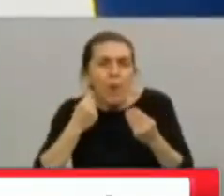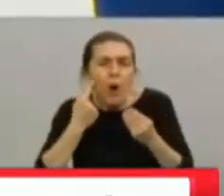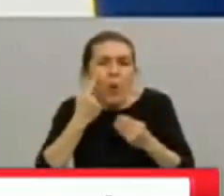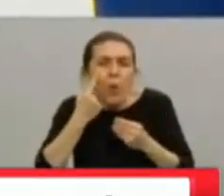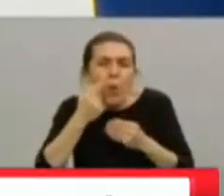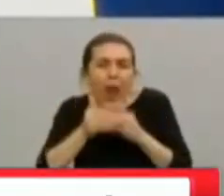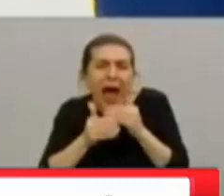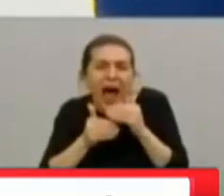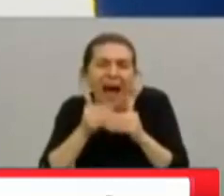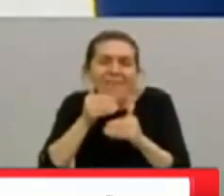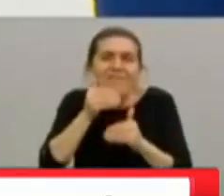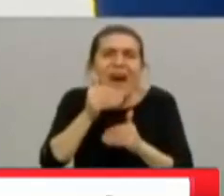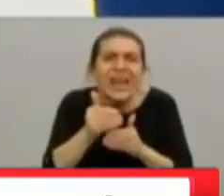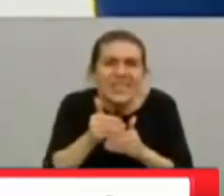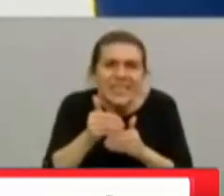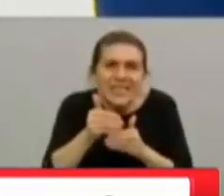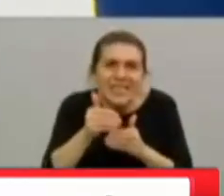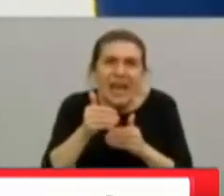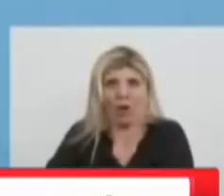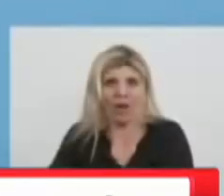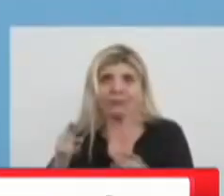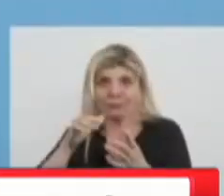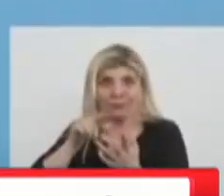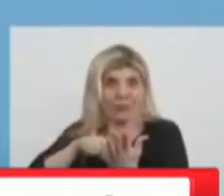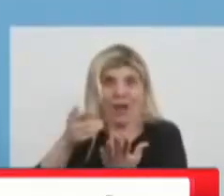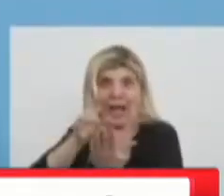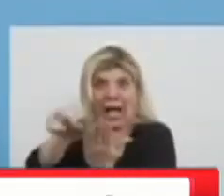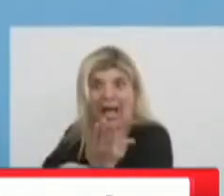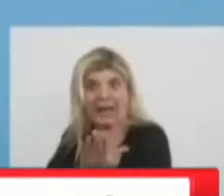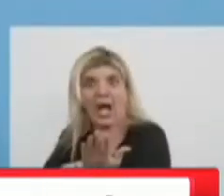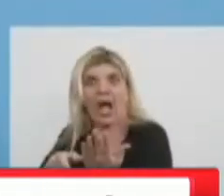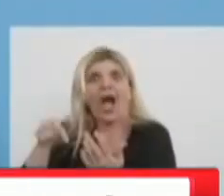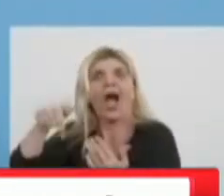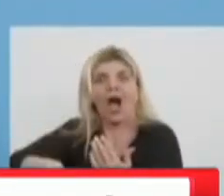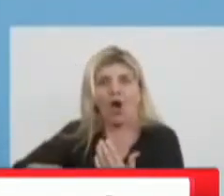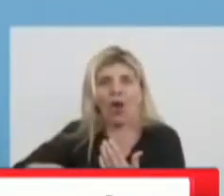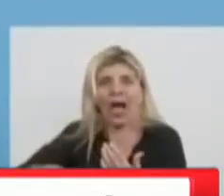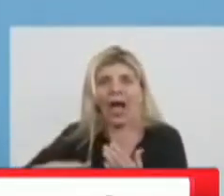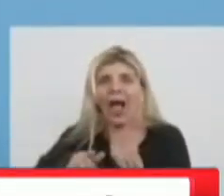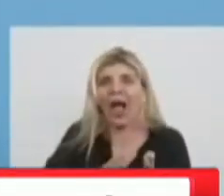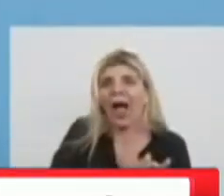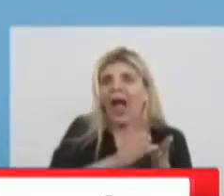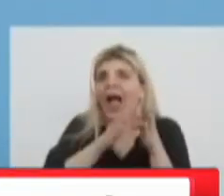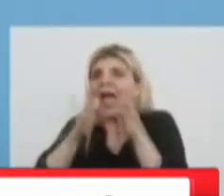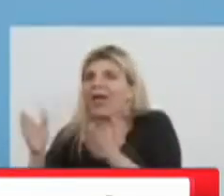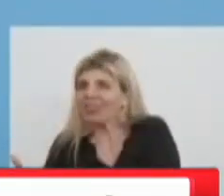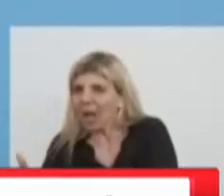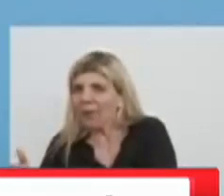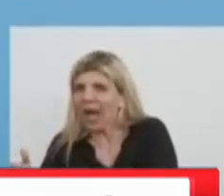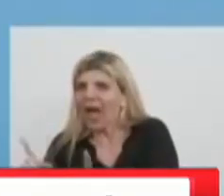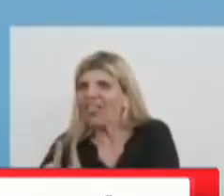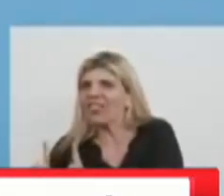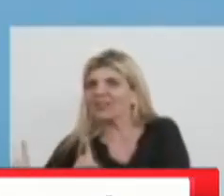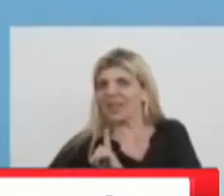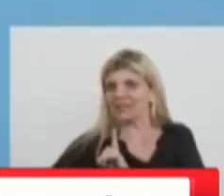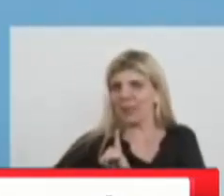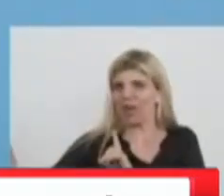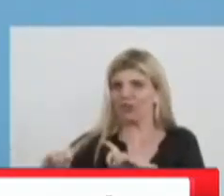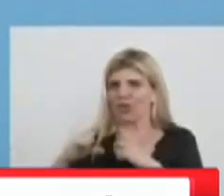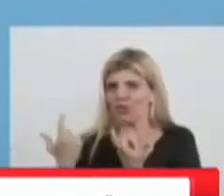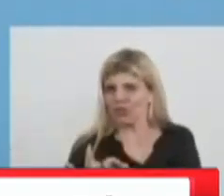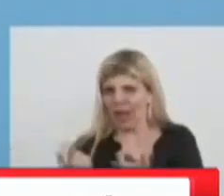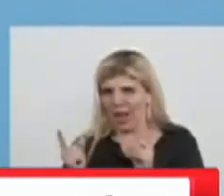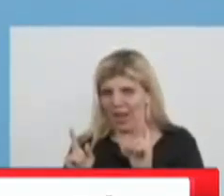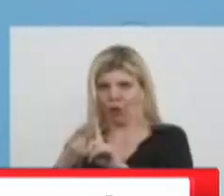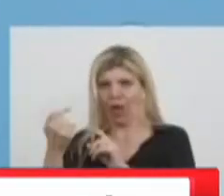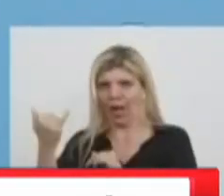28 de febrero esas cifras es del 50% desde marzo hasta el 30 de abril y del 25% del primero de mayo